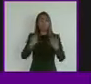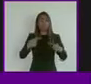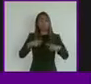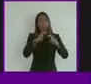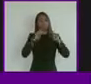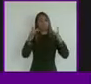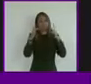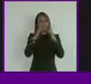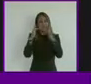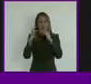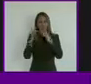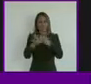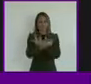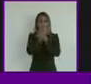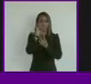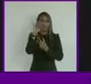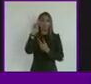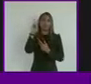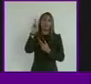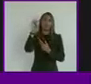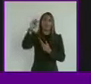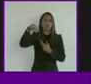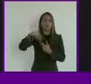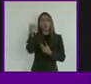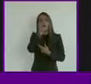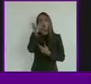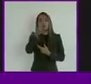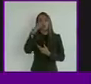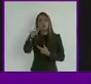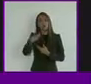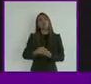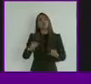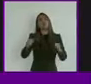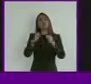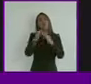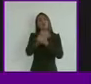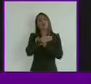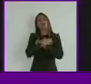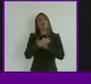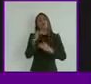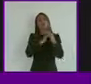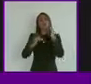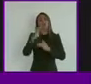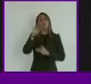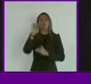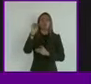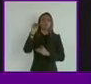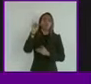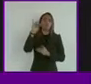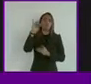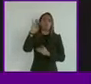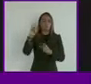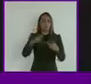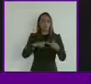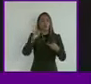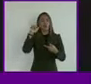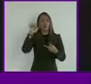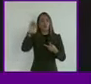panelistas. Irving Yair Sánchez García, estudiante del Instituto de Educación Superior Rosario Castellanos. Tua Alondra Varela